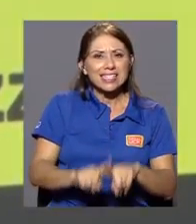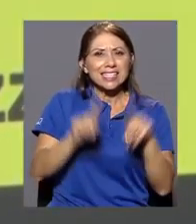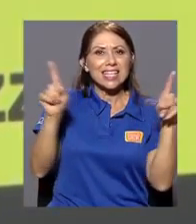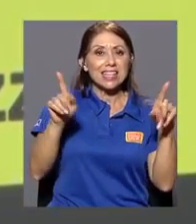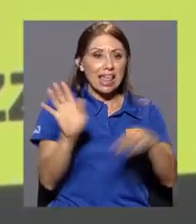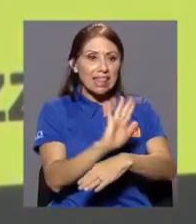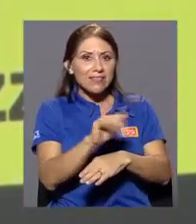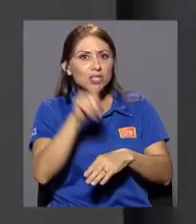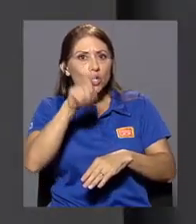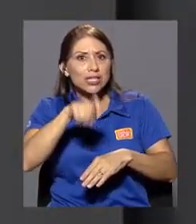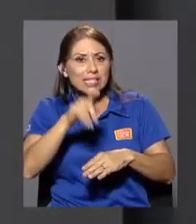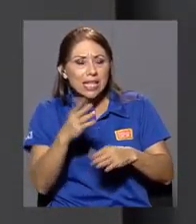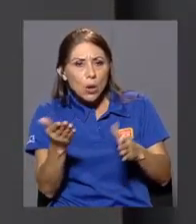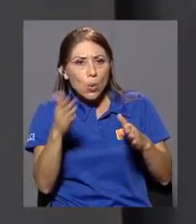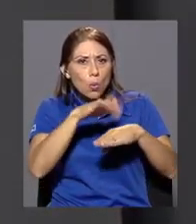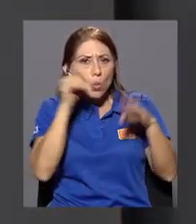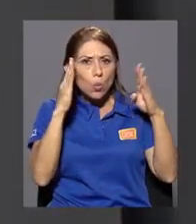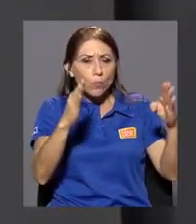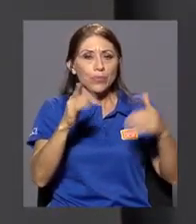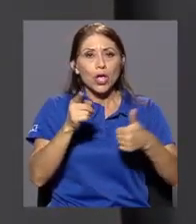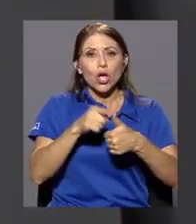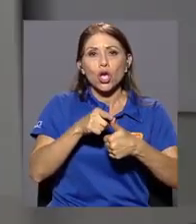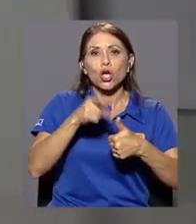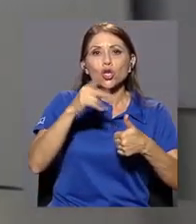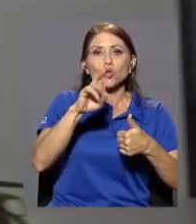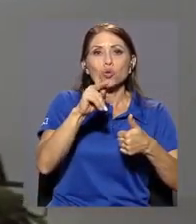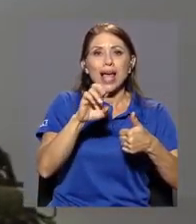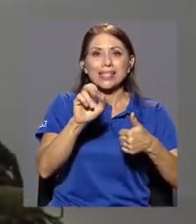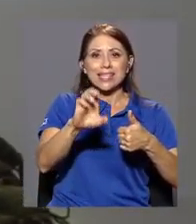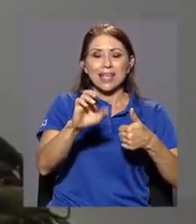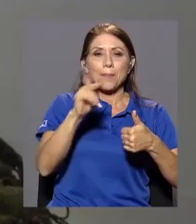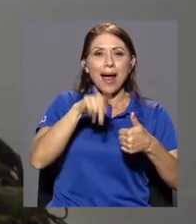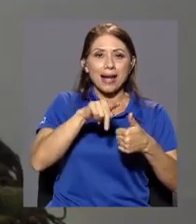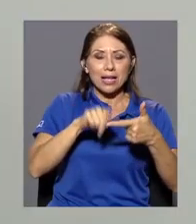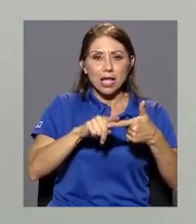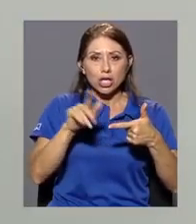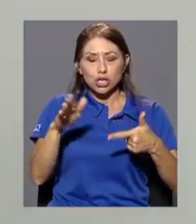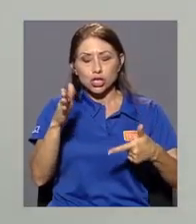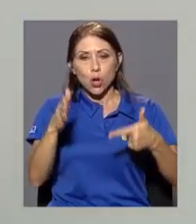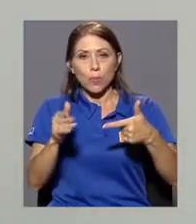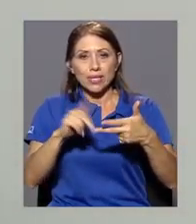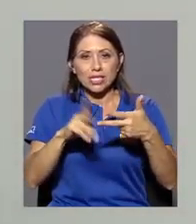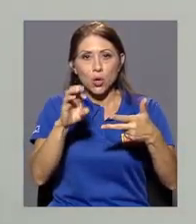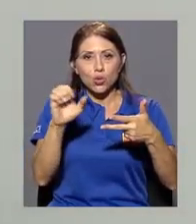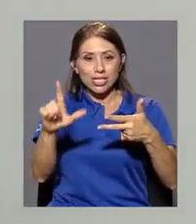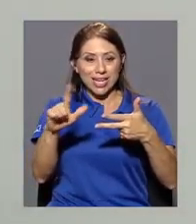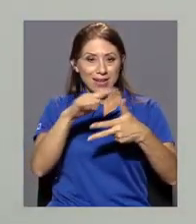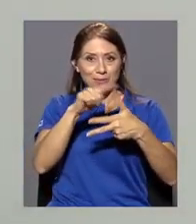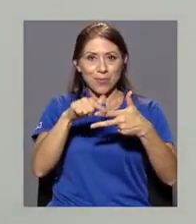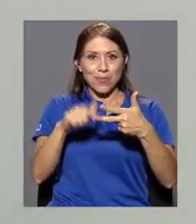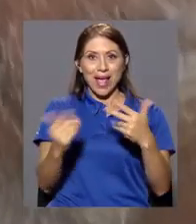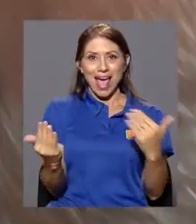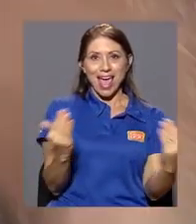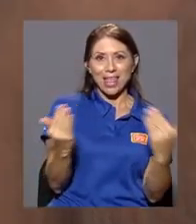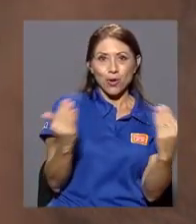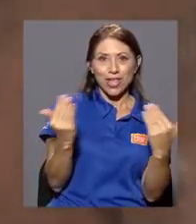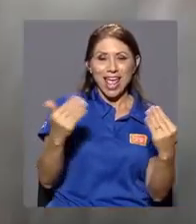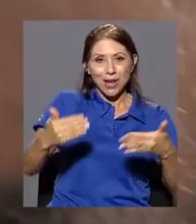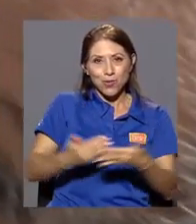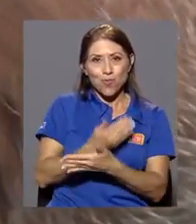público. Entre Jurassic Park, zombies y los culture, el comunicador hizo una analogía sobre las nuevas audiencias y